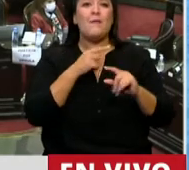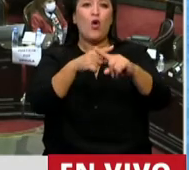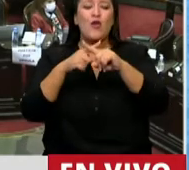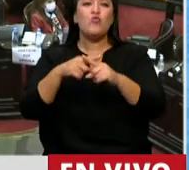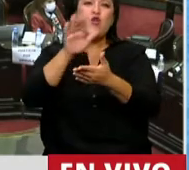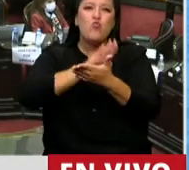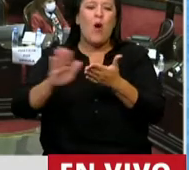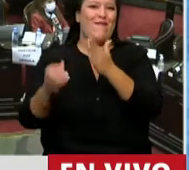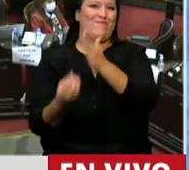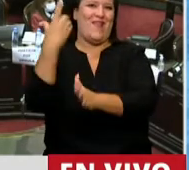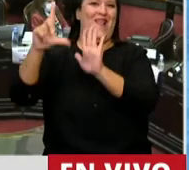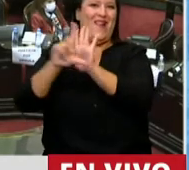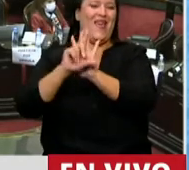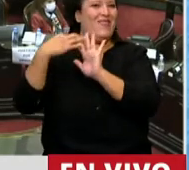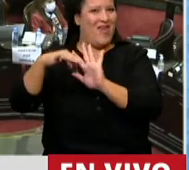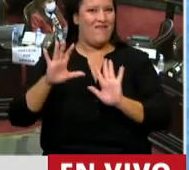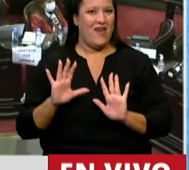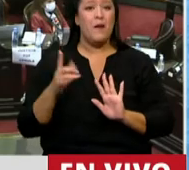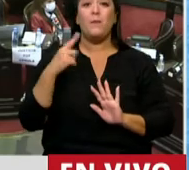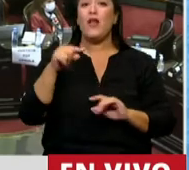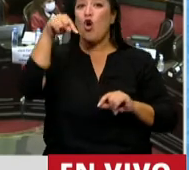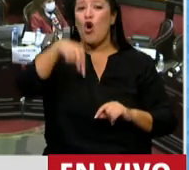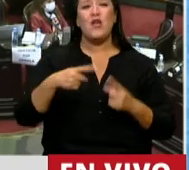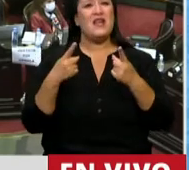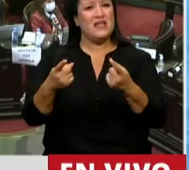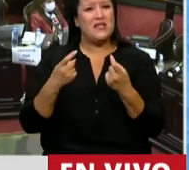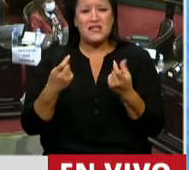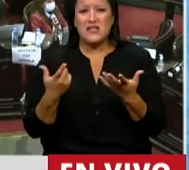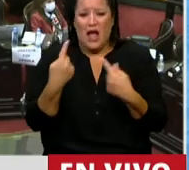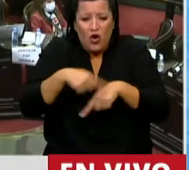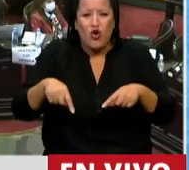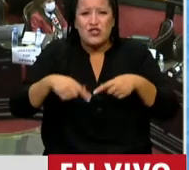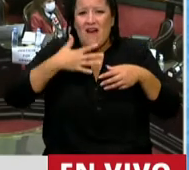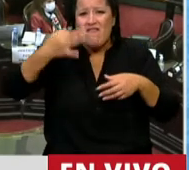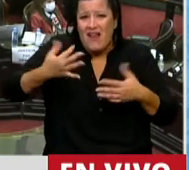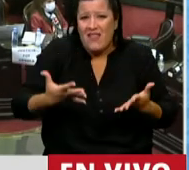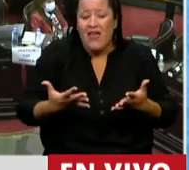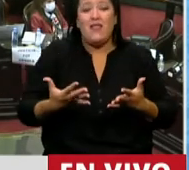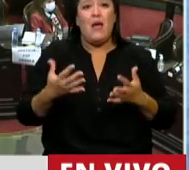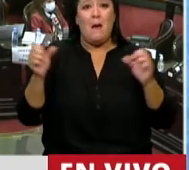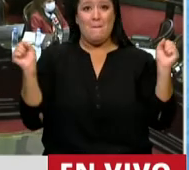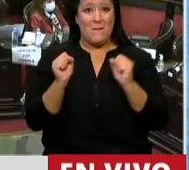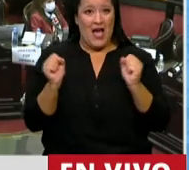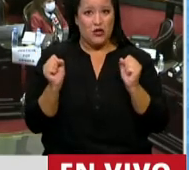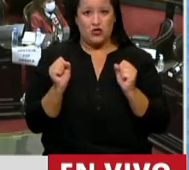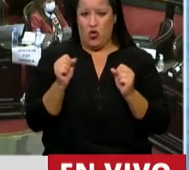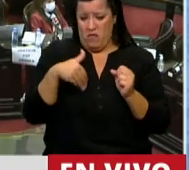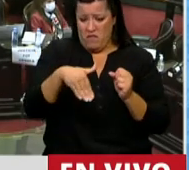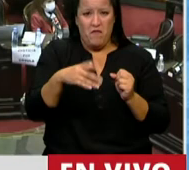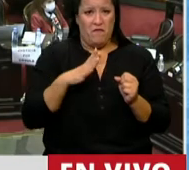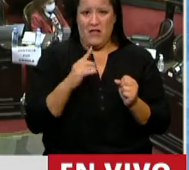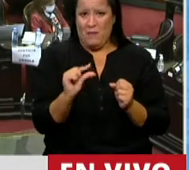ley. Pero hoy, presidenta, necesitamos certezas. Y en mayo, es decir, aquí a la vuelta de la